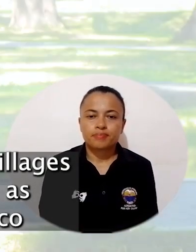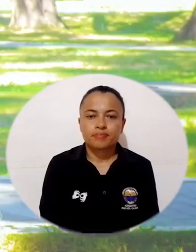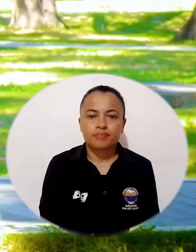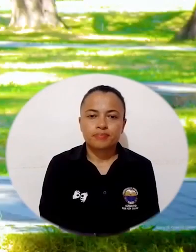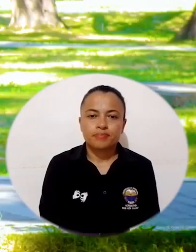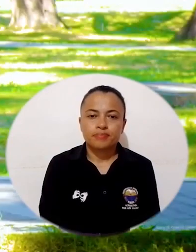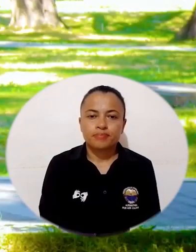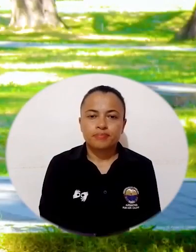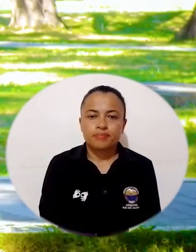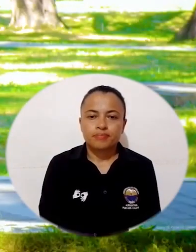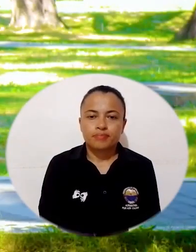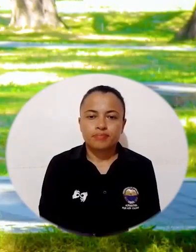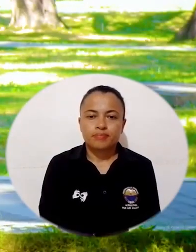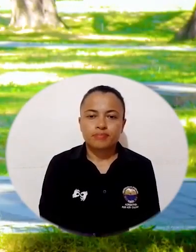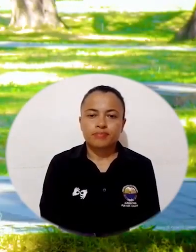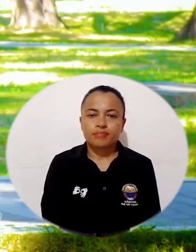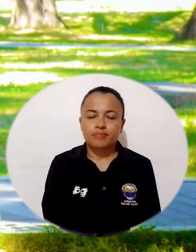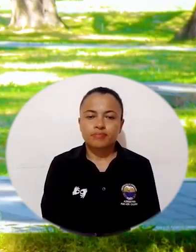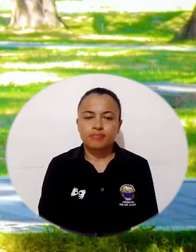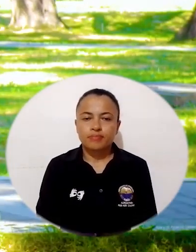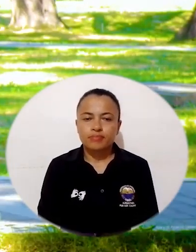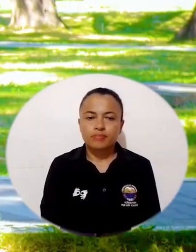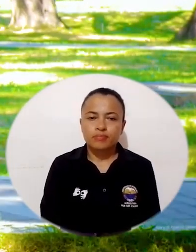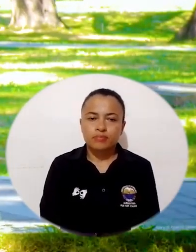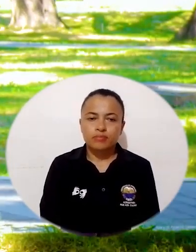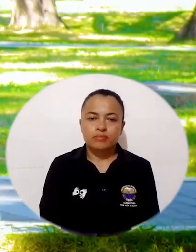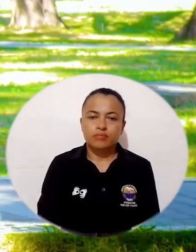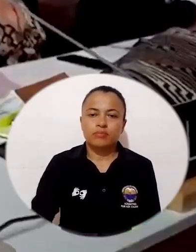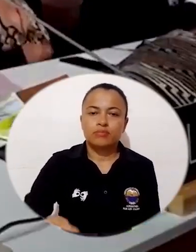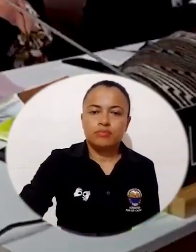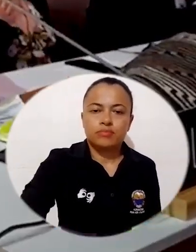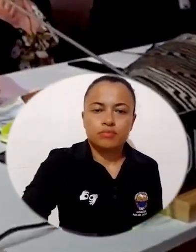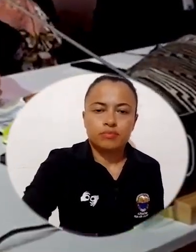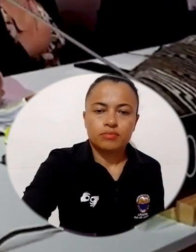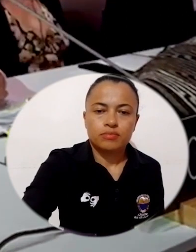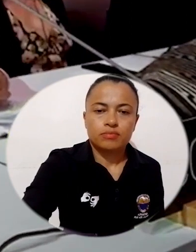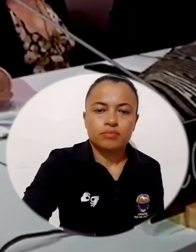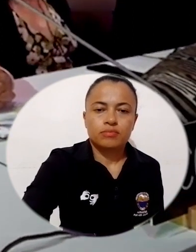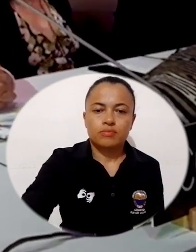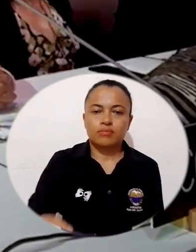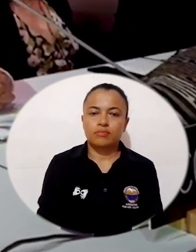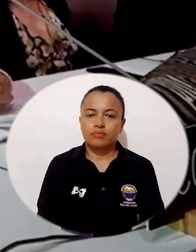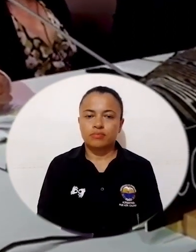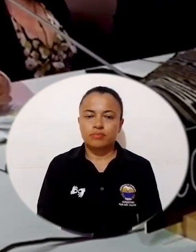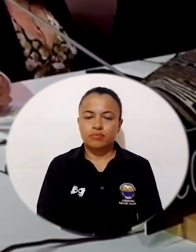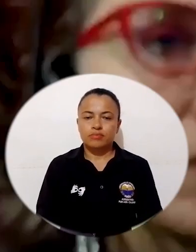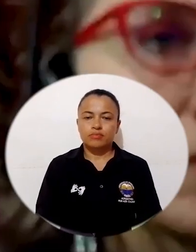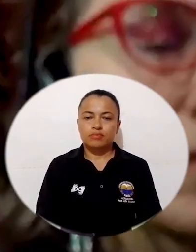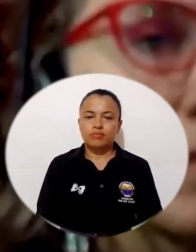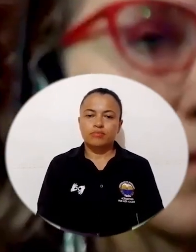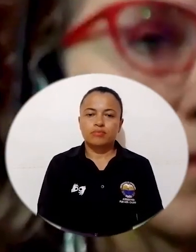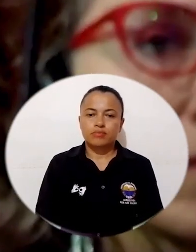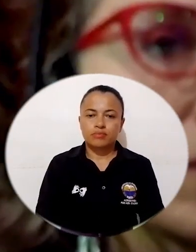Este plan nace un poco complementario a las luchas reivindicativas que ya se había tenido en el